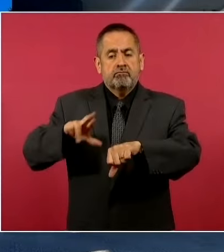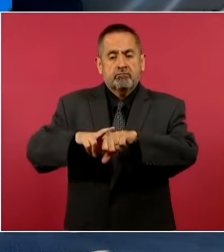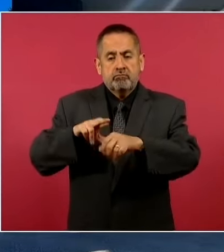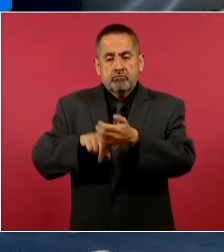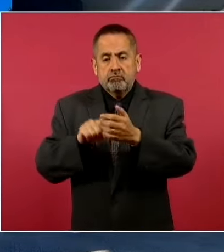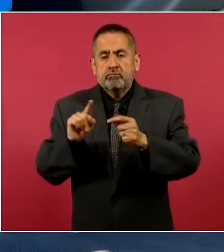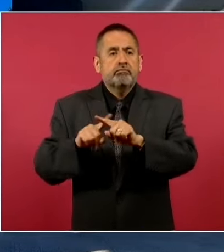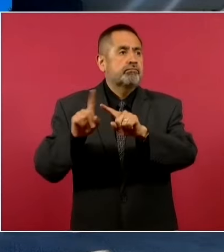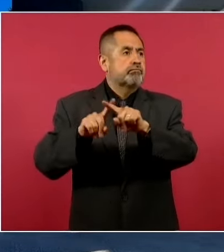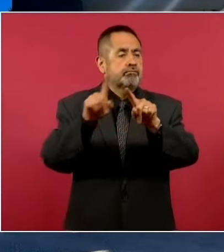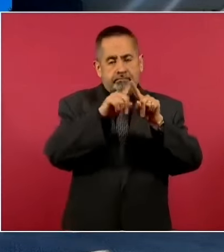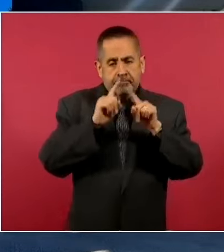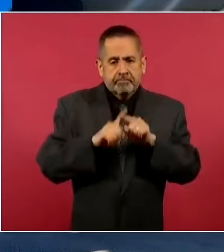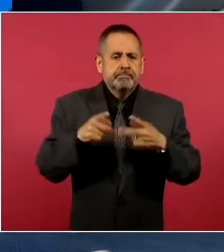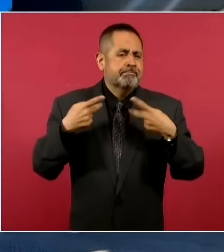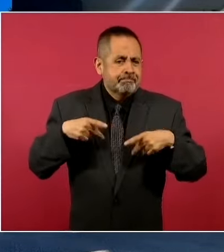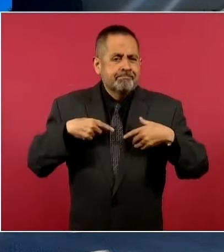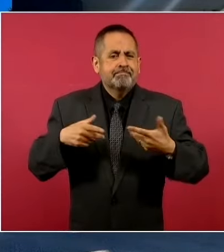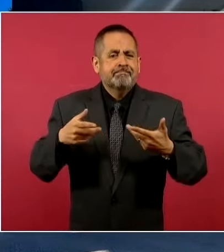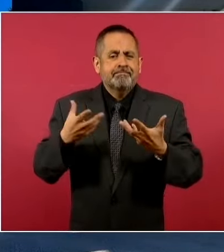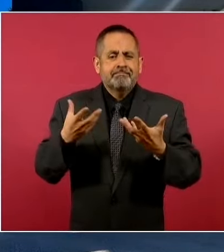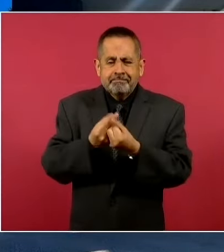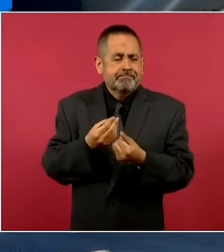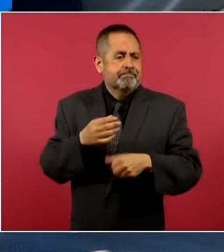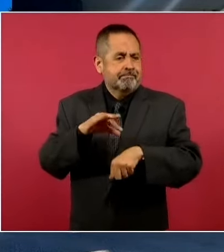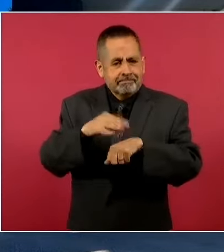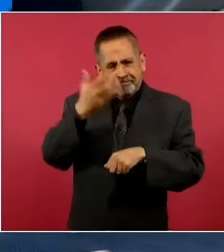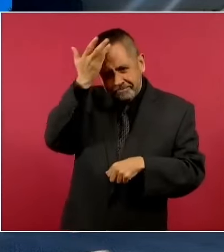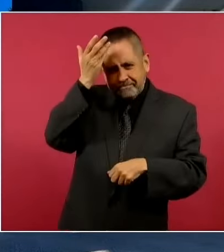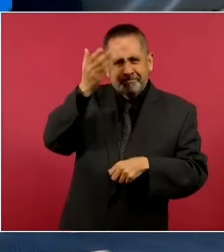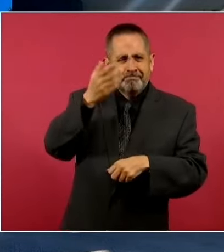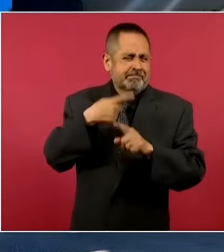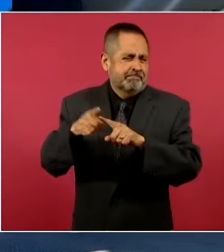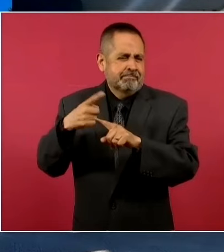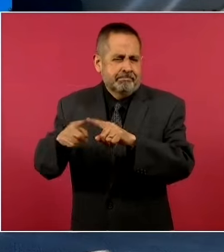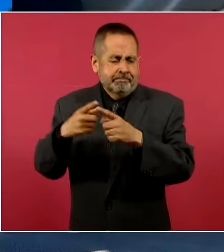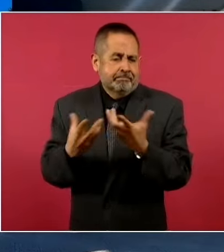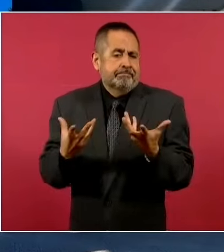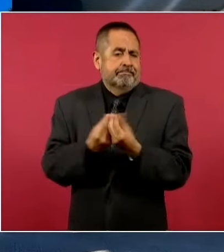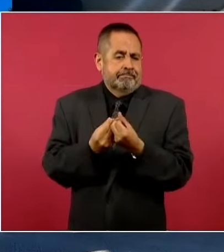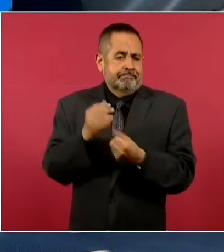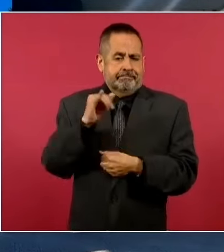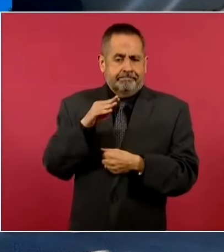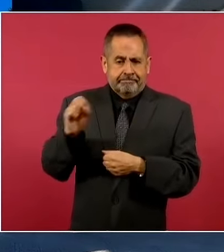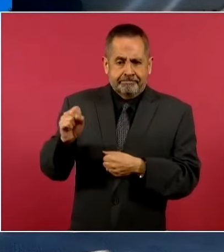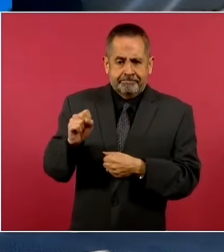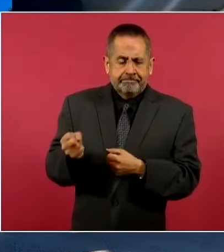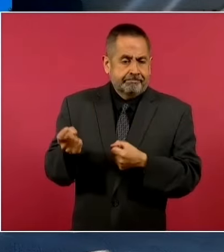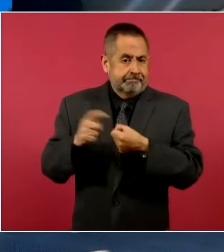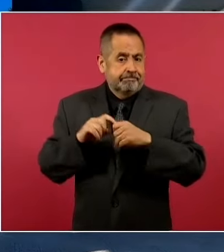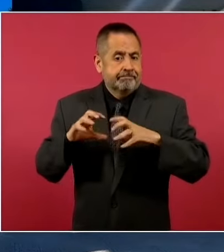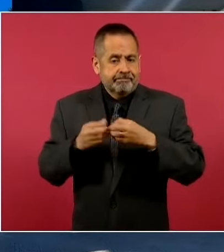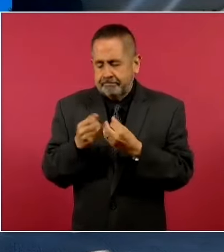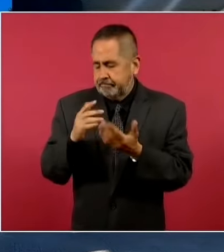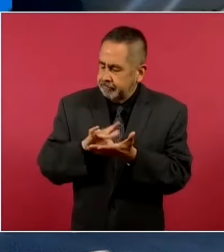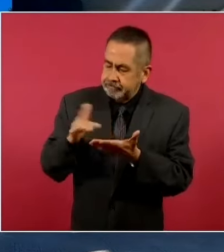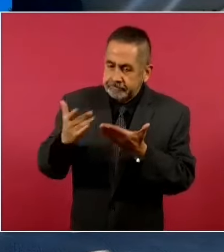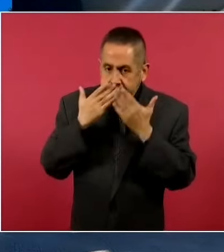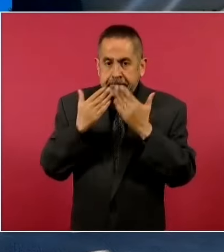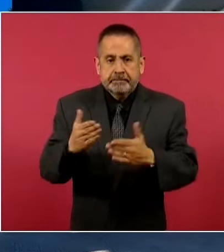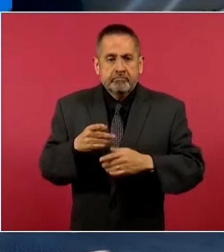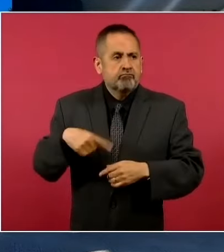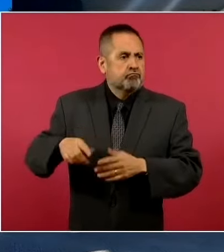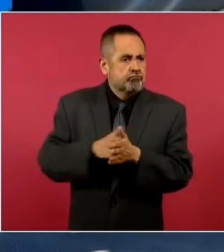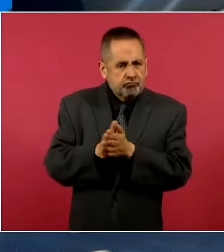estados y desde luego de todo el personal de salud que hoy está incorporándose al IMSS Bienestar con la